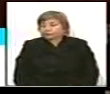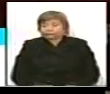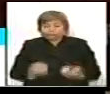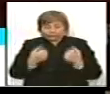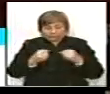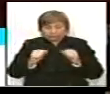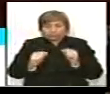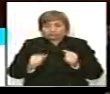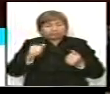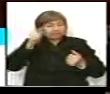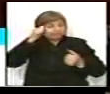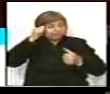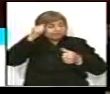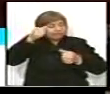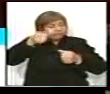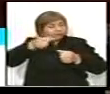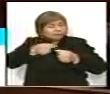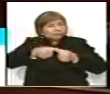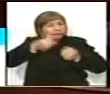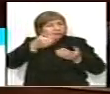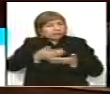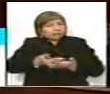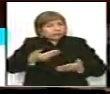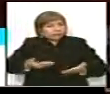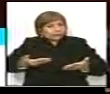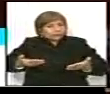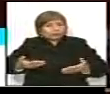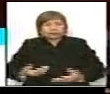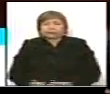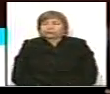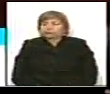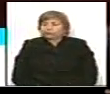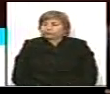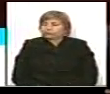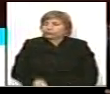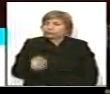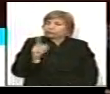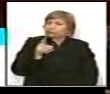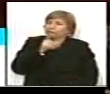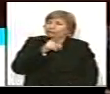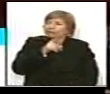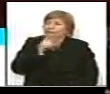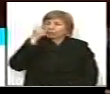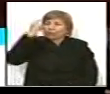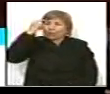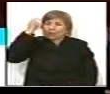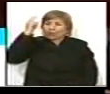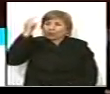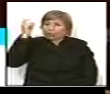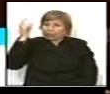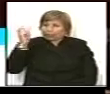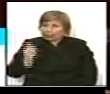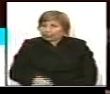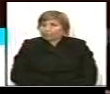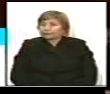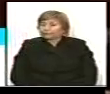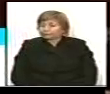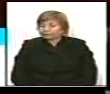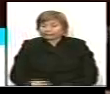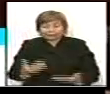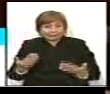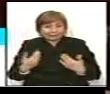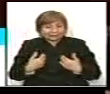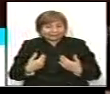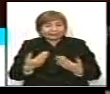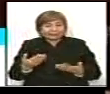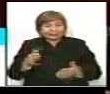Traten de recordar algunas cosas que ustedes soñaron siendo